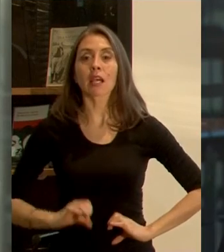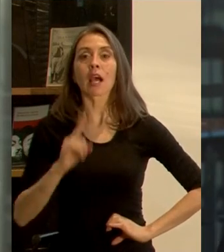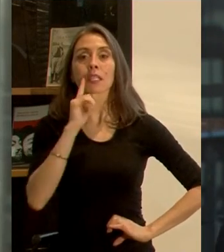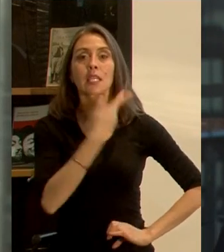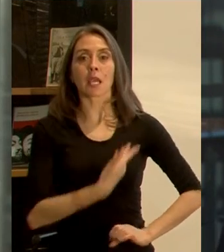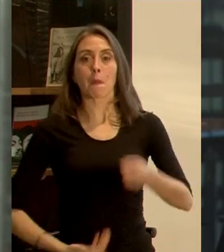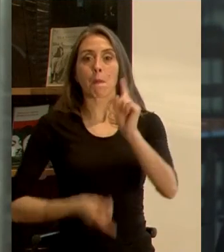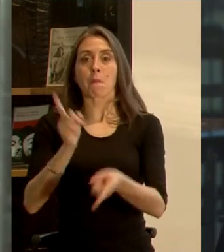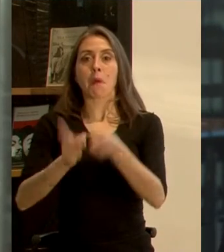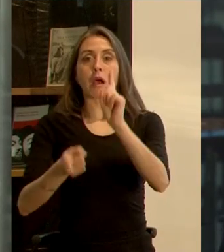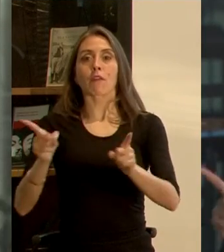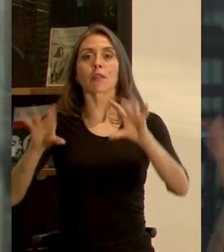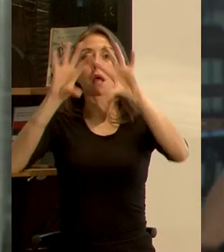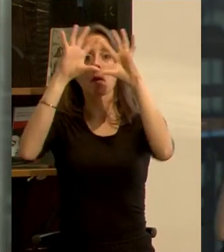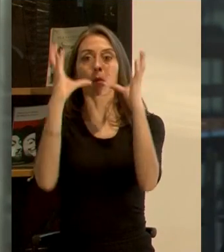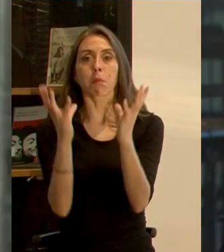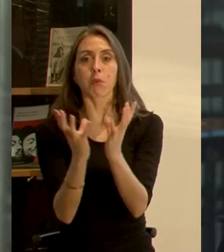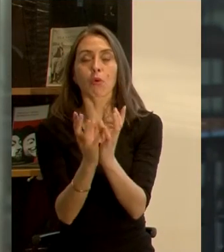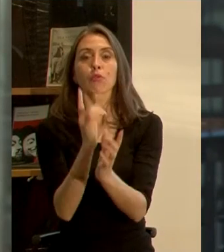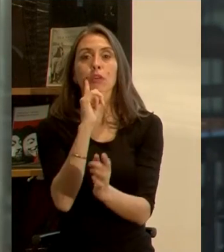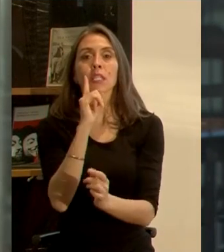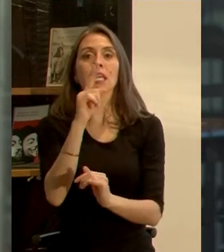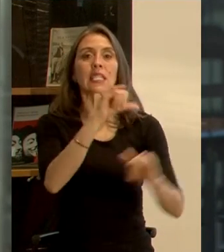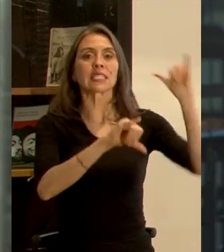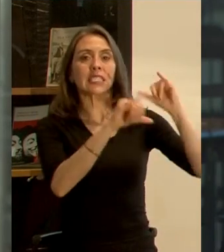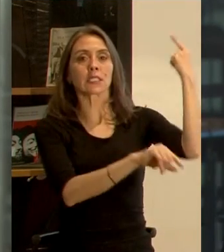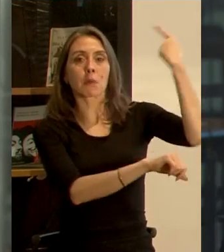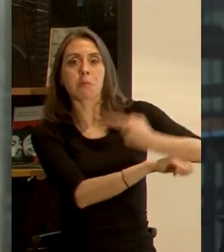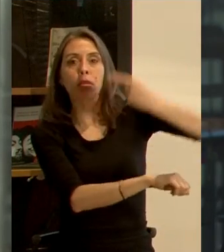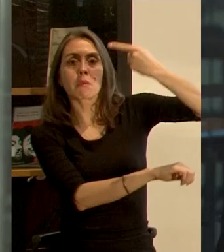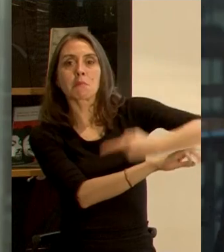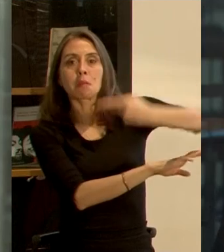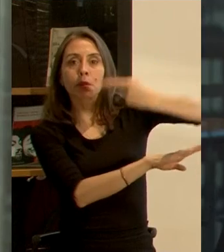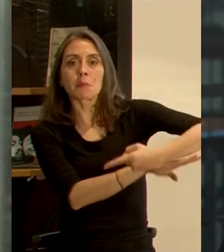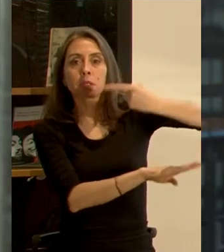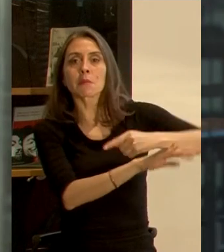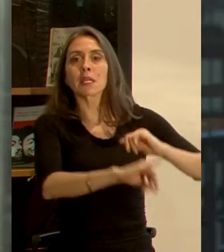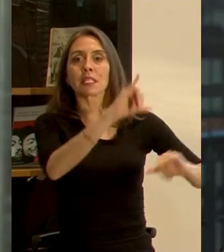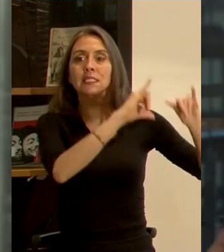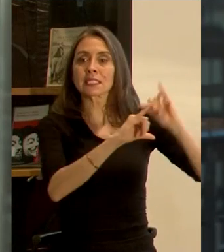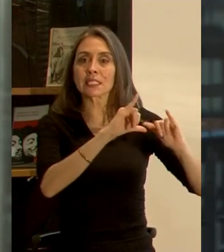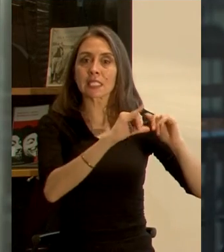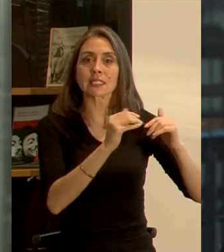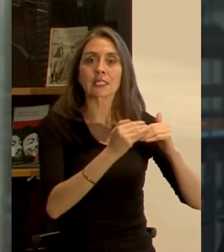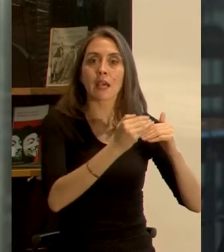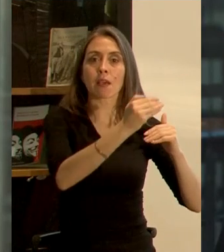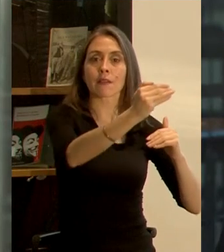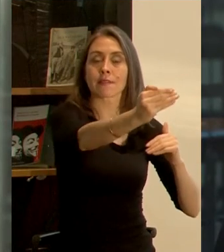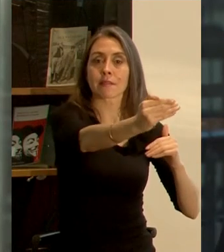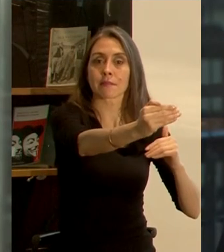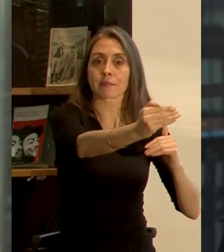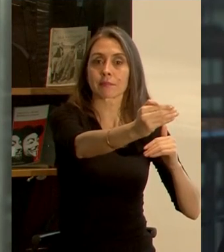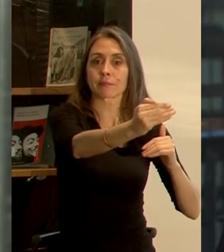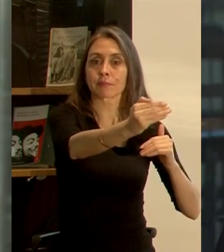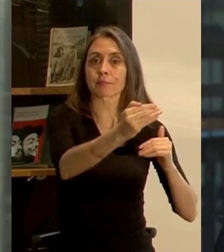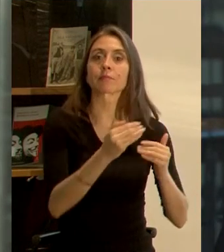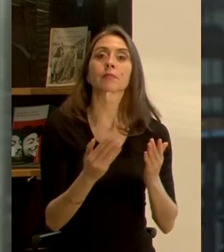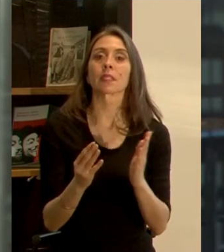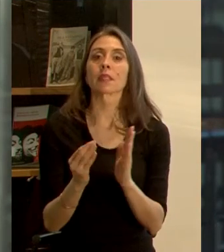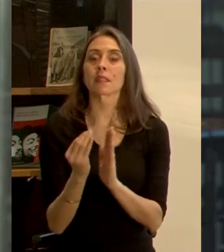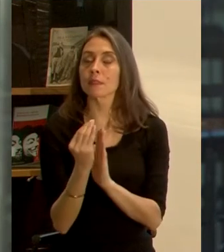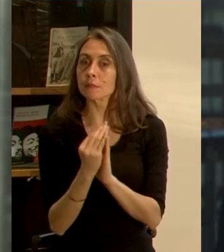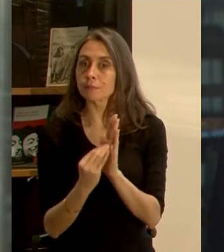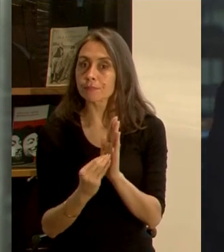justamente por un mundo que va a estar gobernado por la ciencia, y la ciencia siempre va a ir para adelante y no se pone límite. Y por lo tanto,